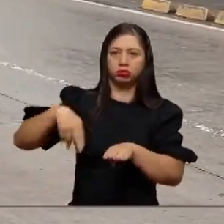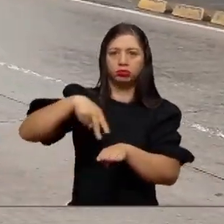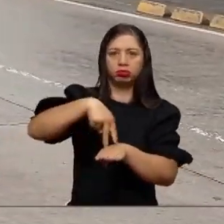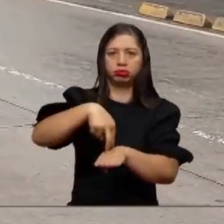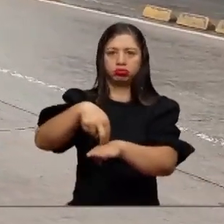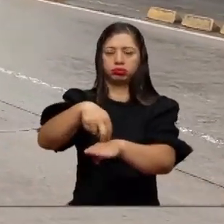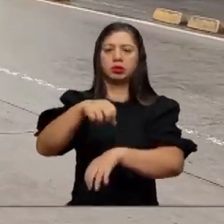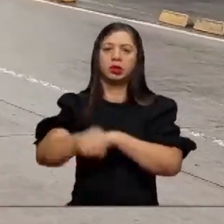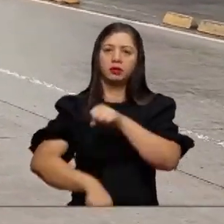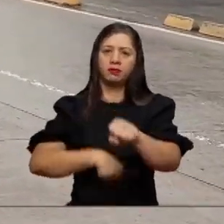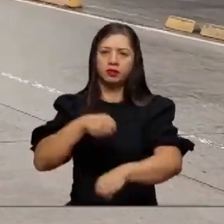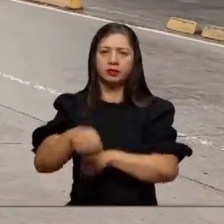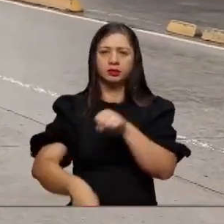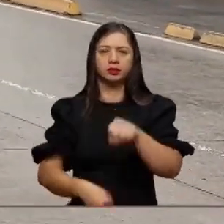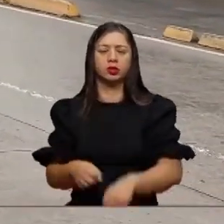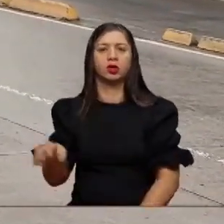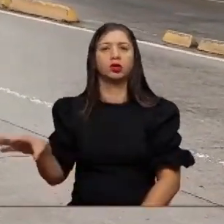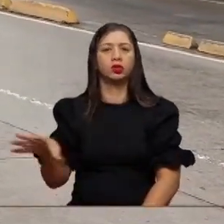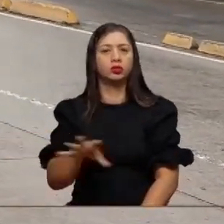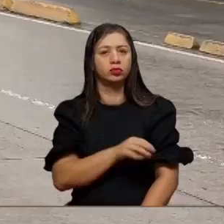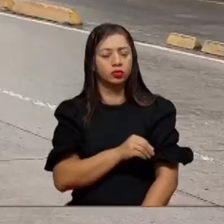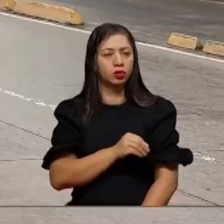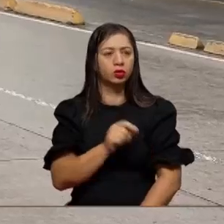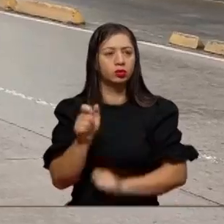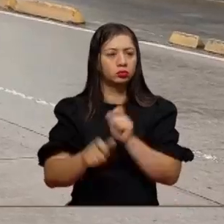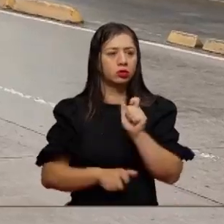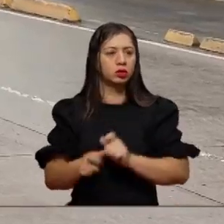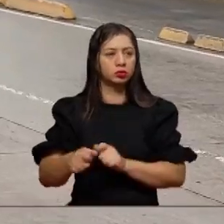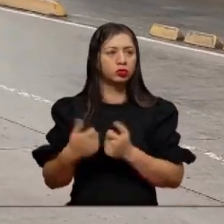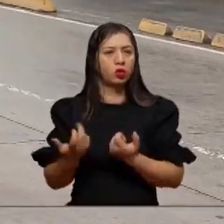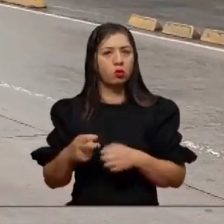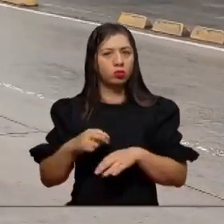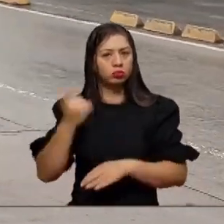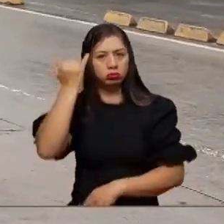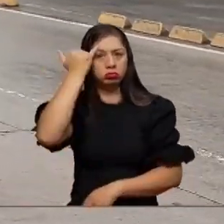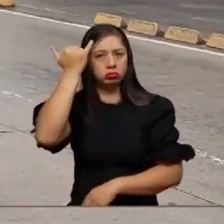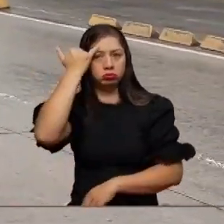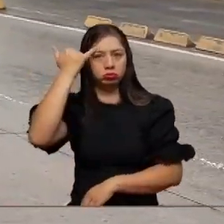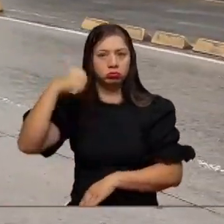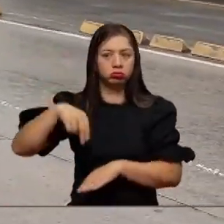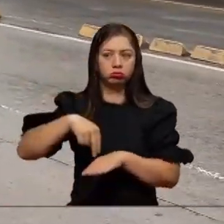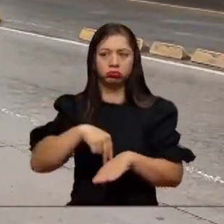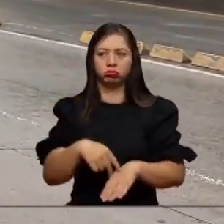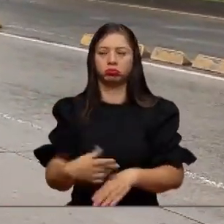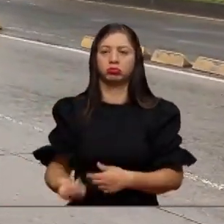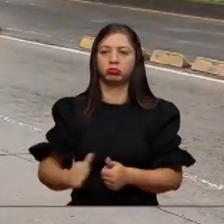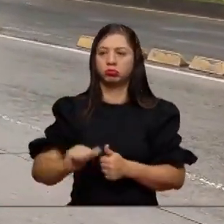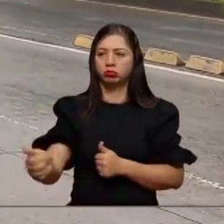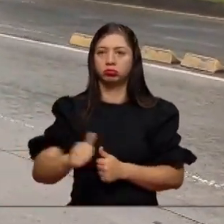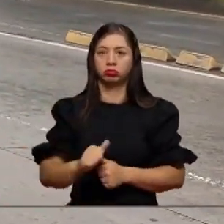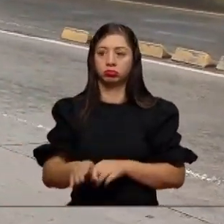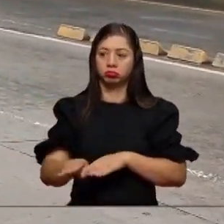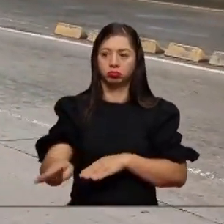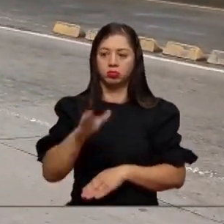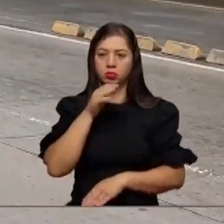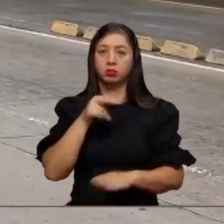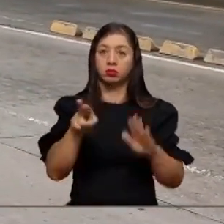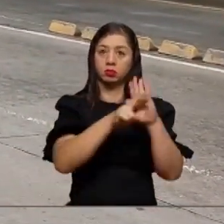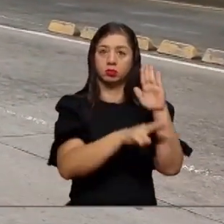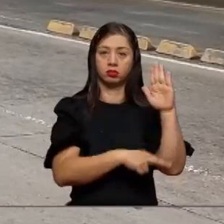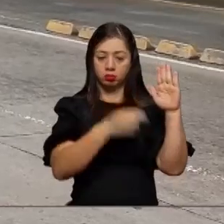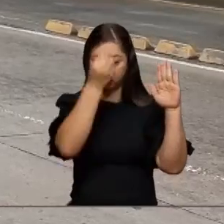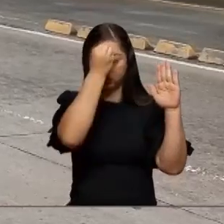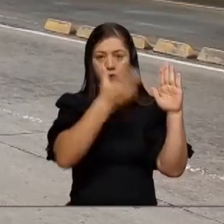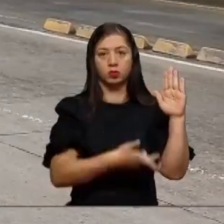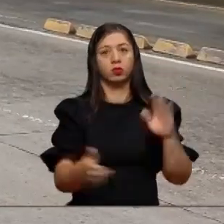es que hoy todo el mundo buscó la manera de movilizarse sin necesidad de congestionar y cumpliendo la medida, porque hoy no se puede utilizar